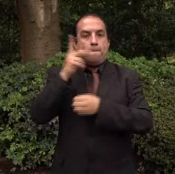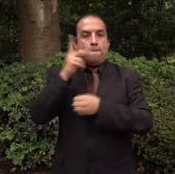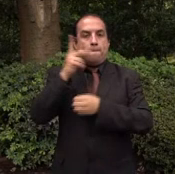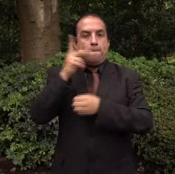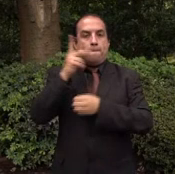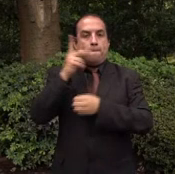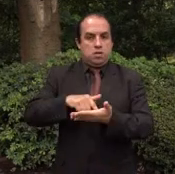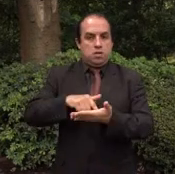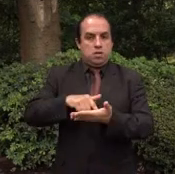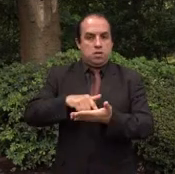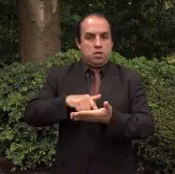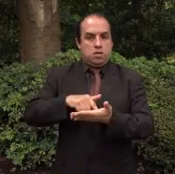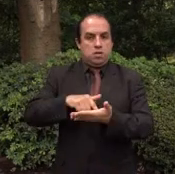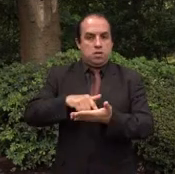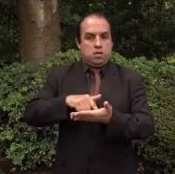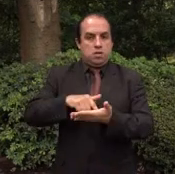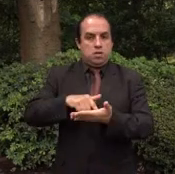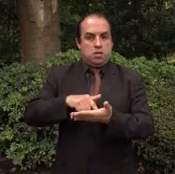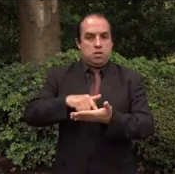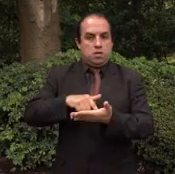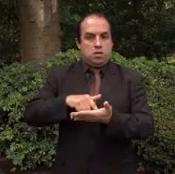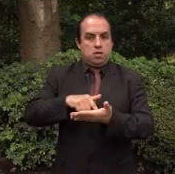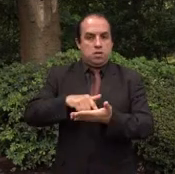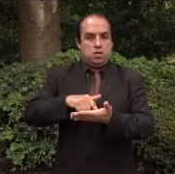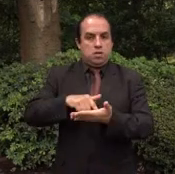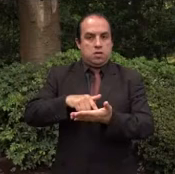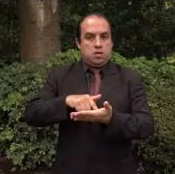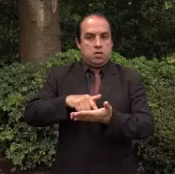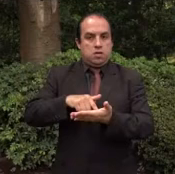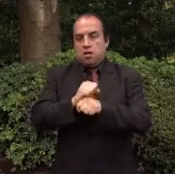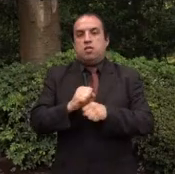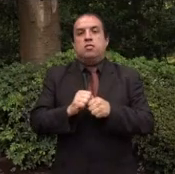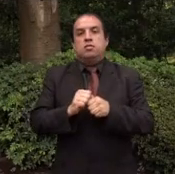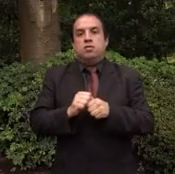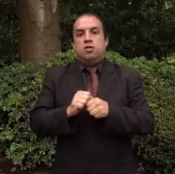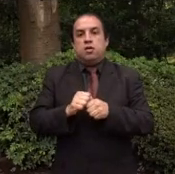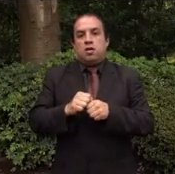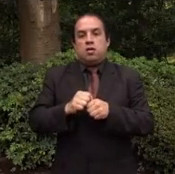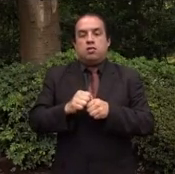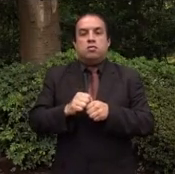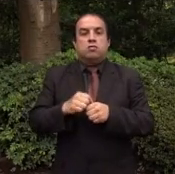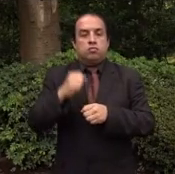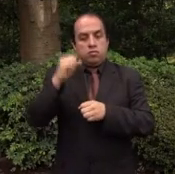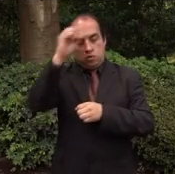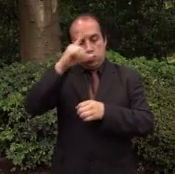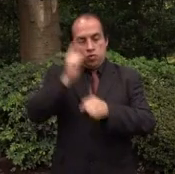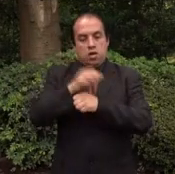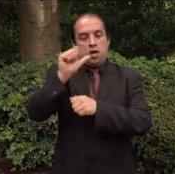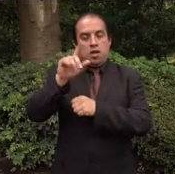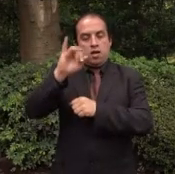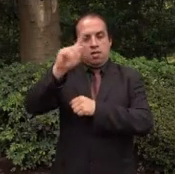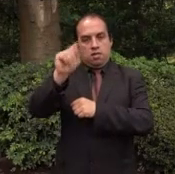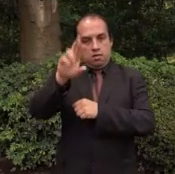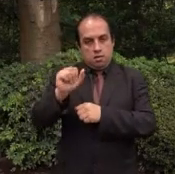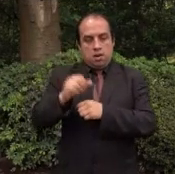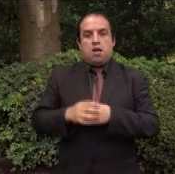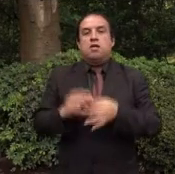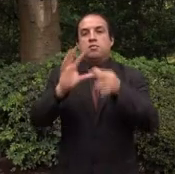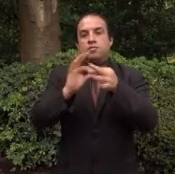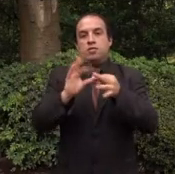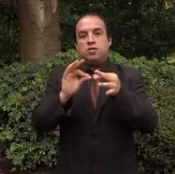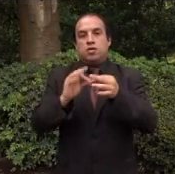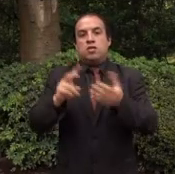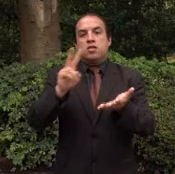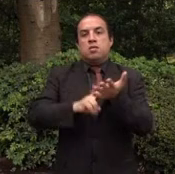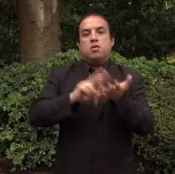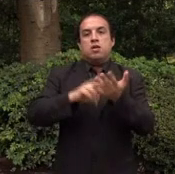aquí nuestra secretaria de Cultura, Alejandra Frausto, del valor que va a tener la cuarta sección, de una